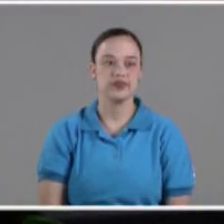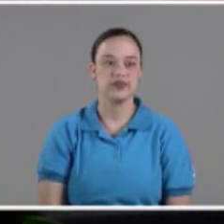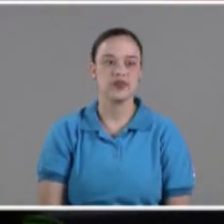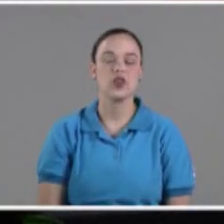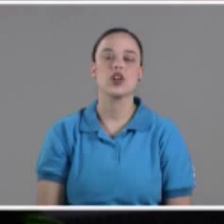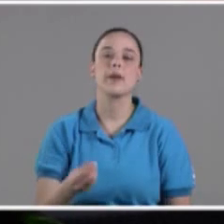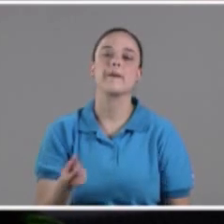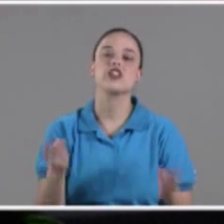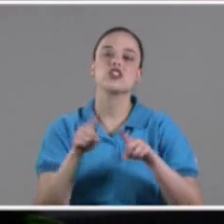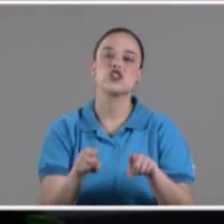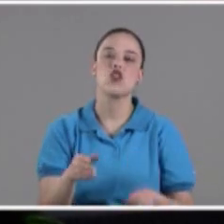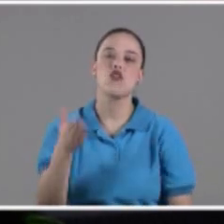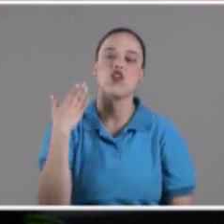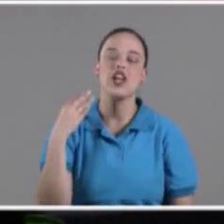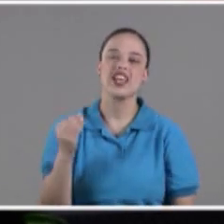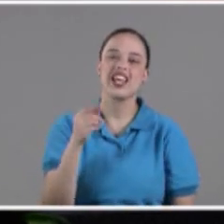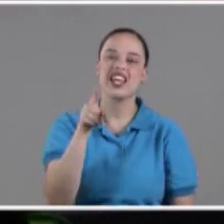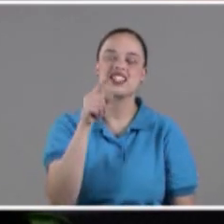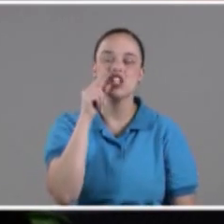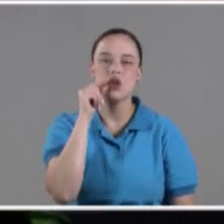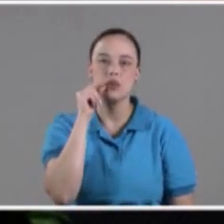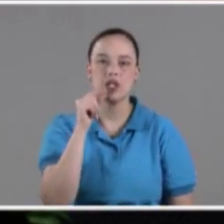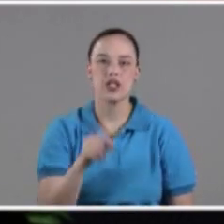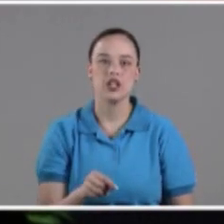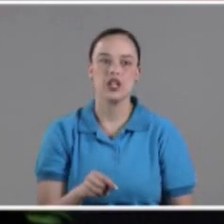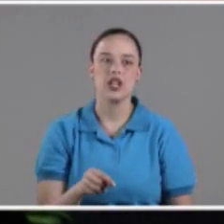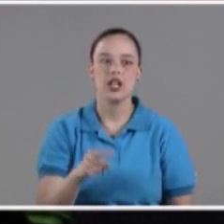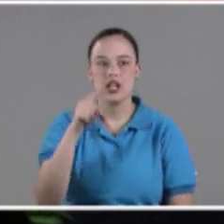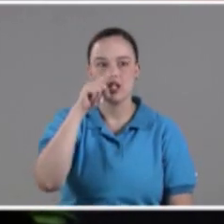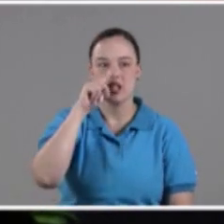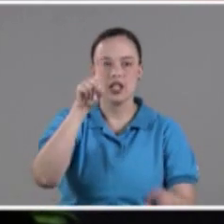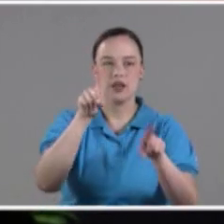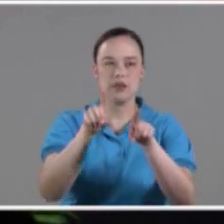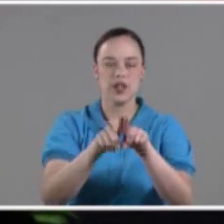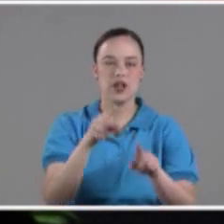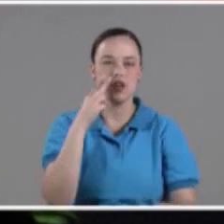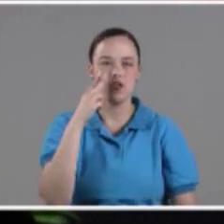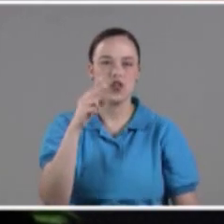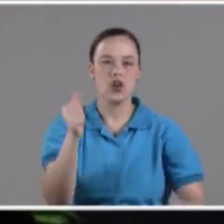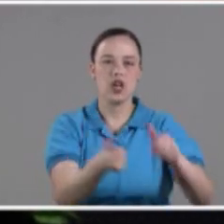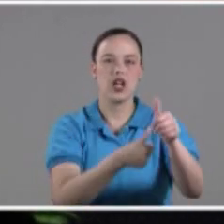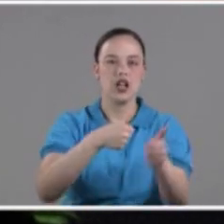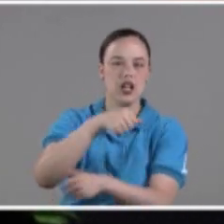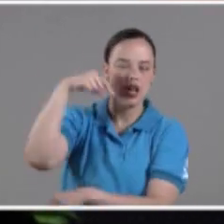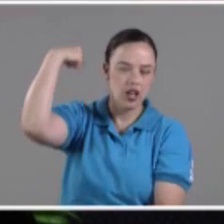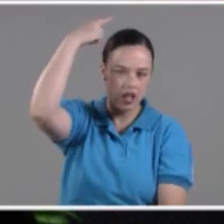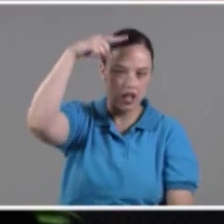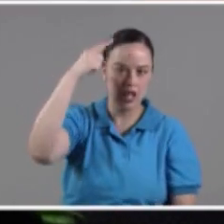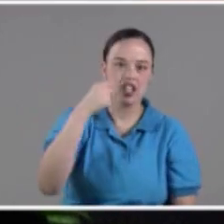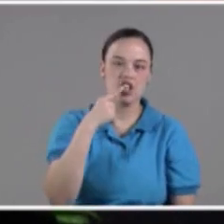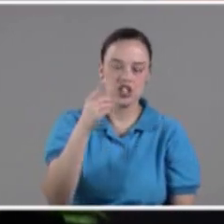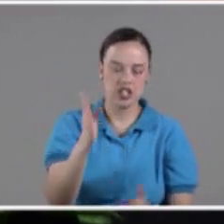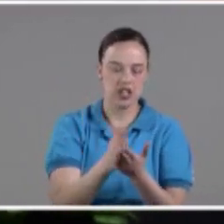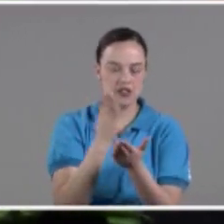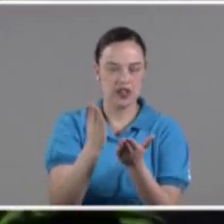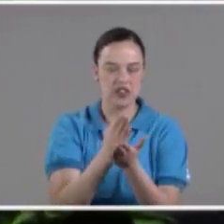lo que pasó fue que hornaje buceo también vio al ángel ahí lo dice la Biblia